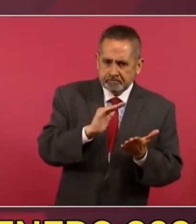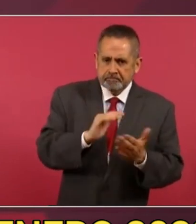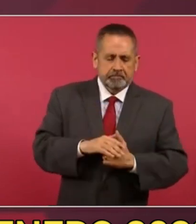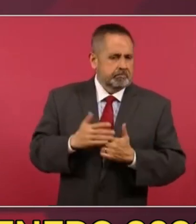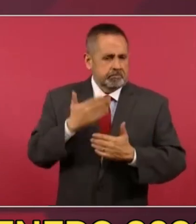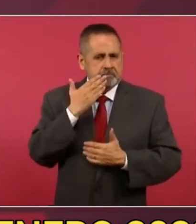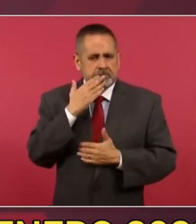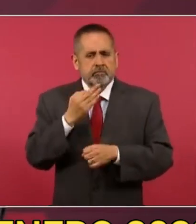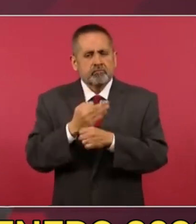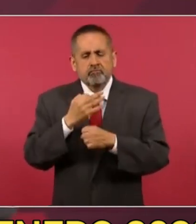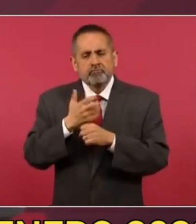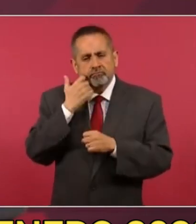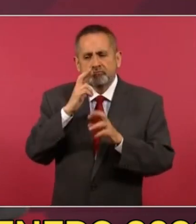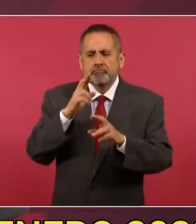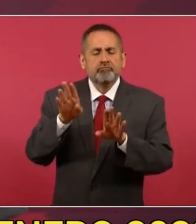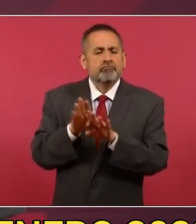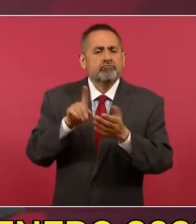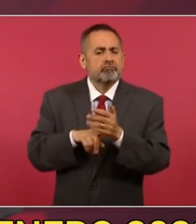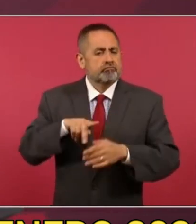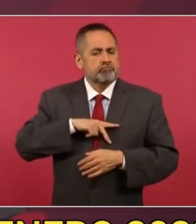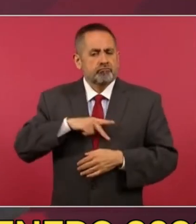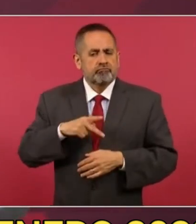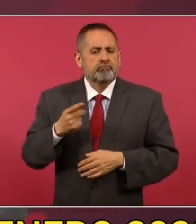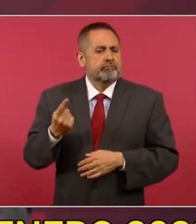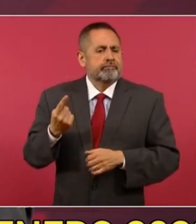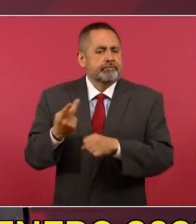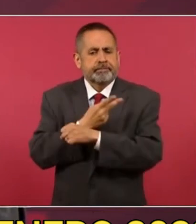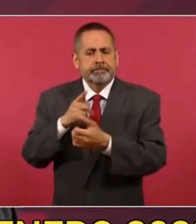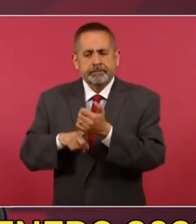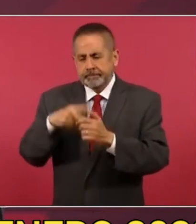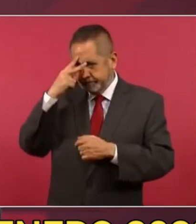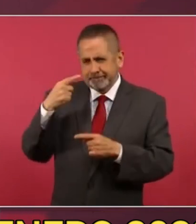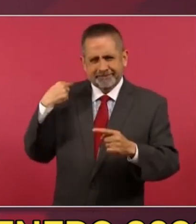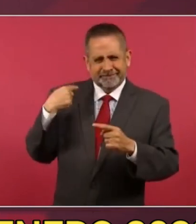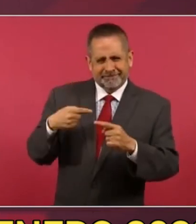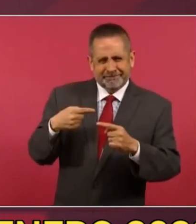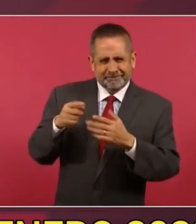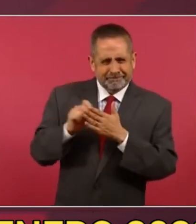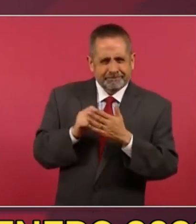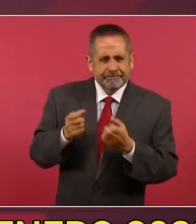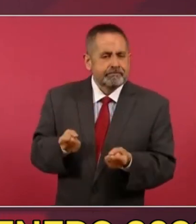Queremos ver los resultados nuestros de estos primeros meses.